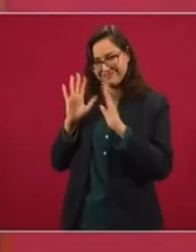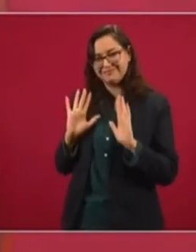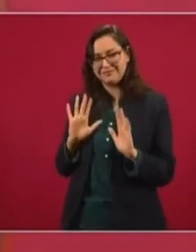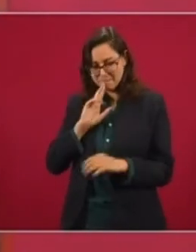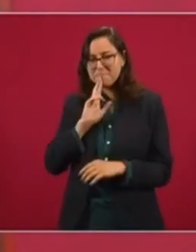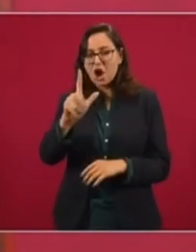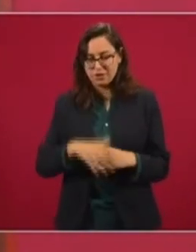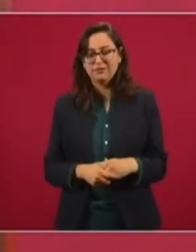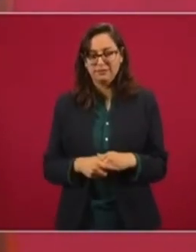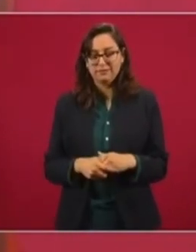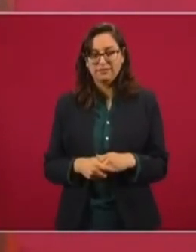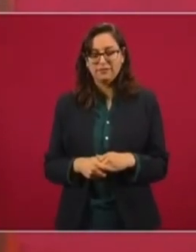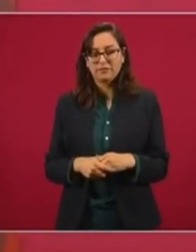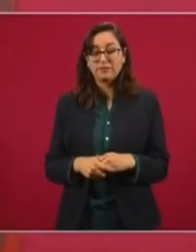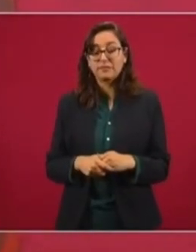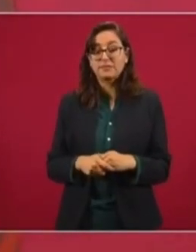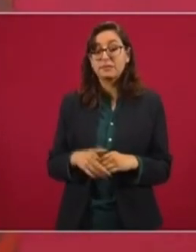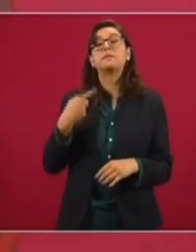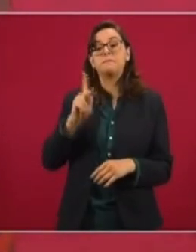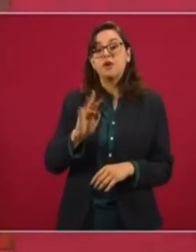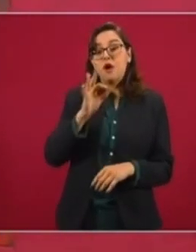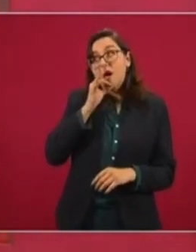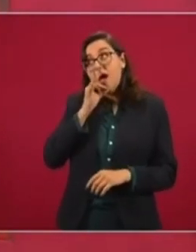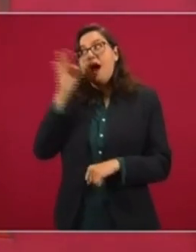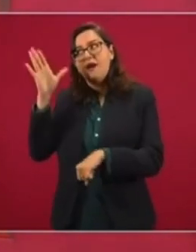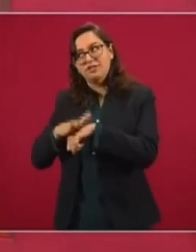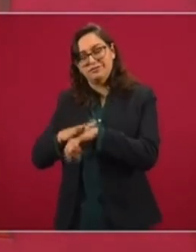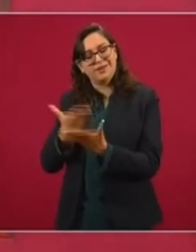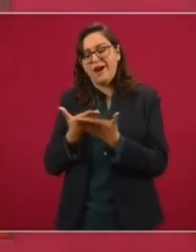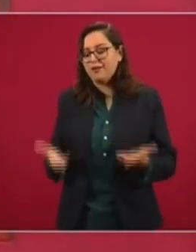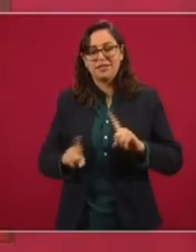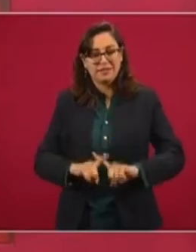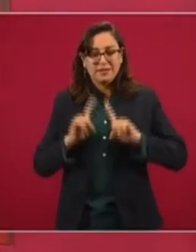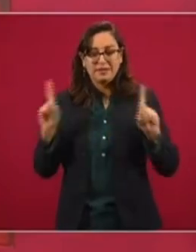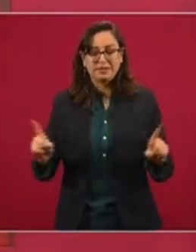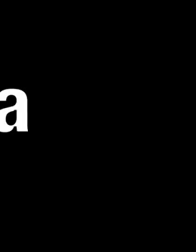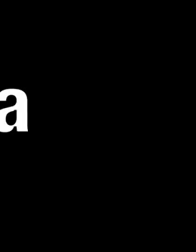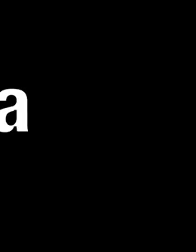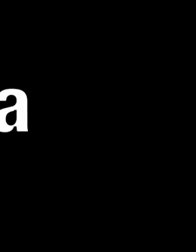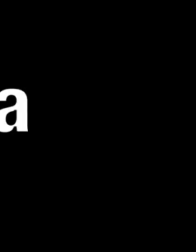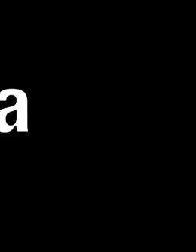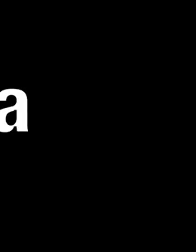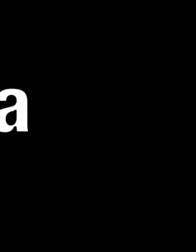Nada más que sepan que ya son otros tiempos, ¿no?